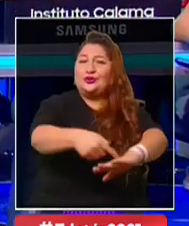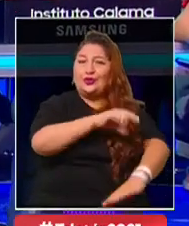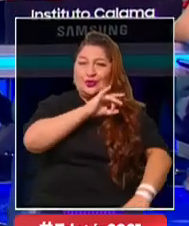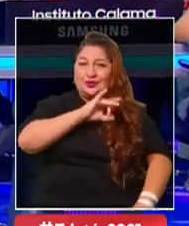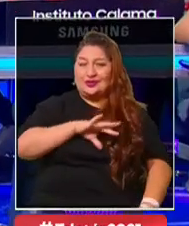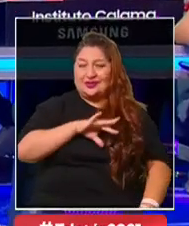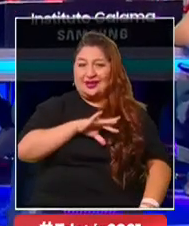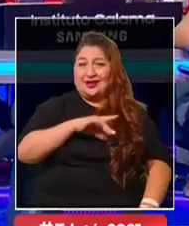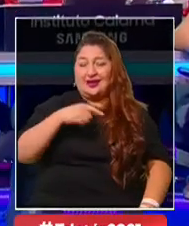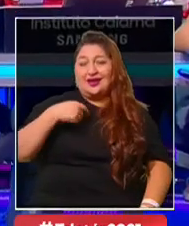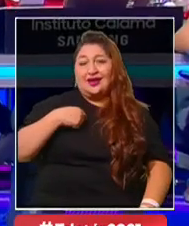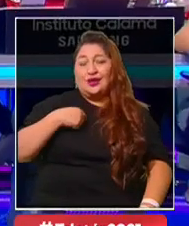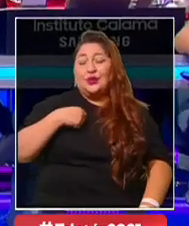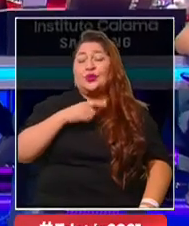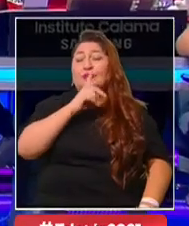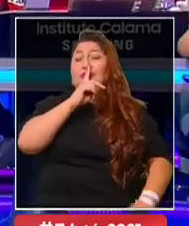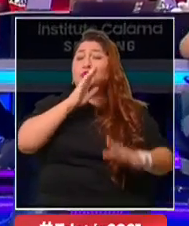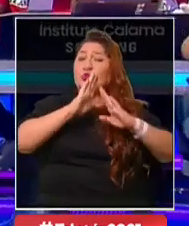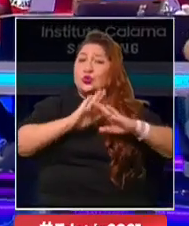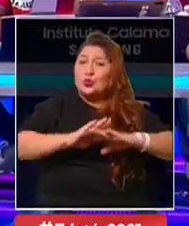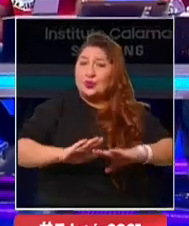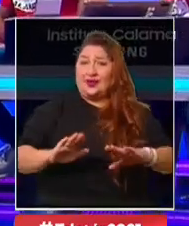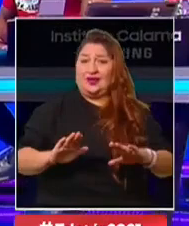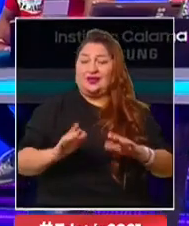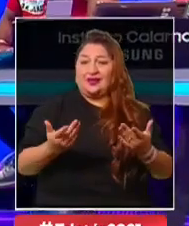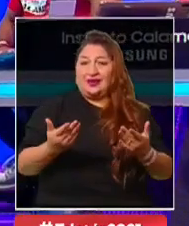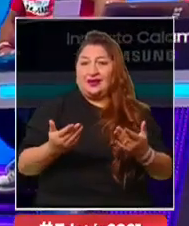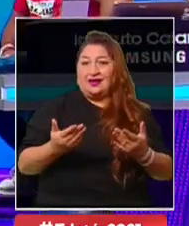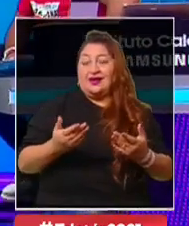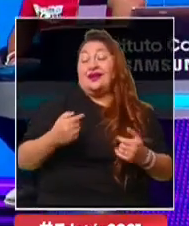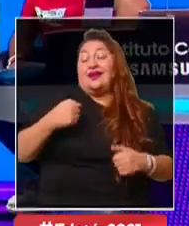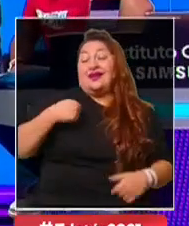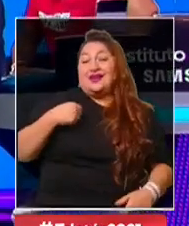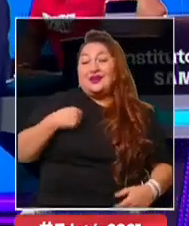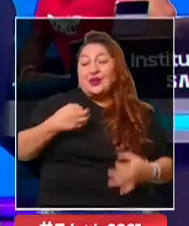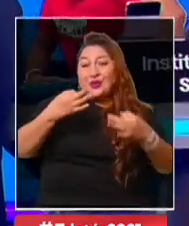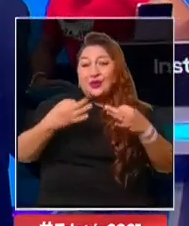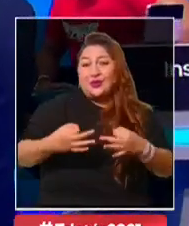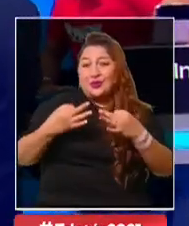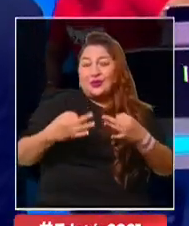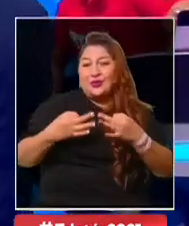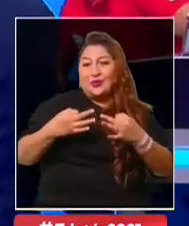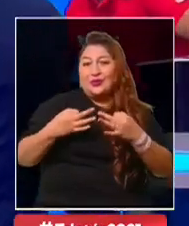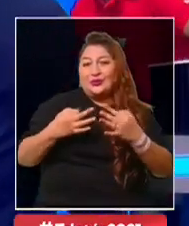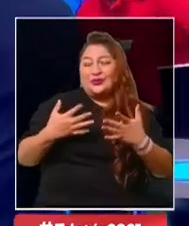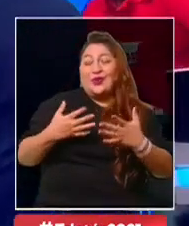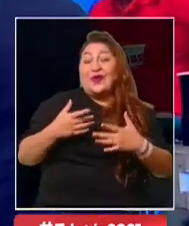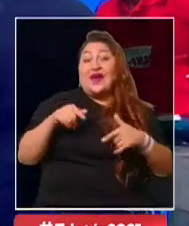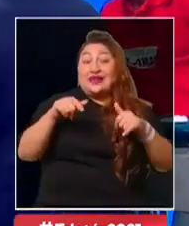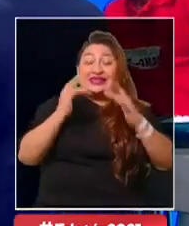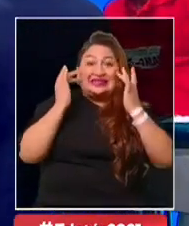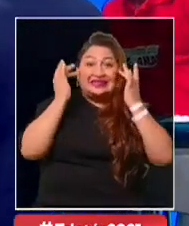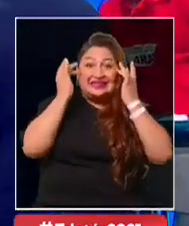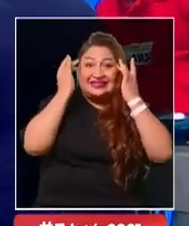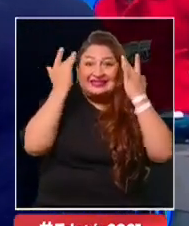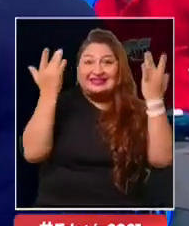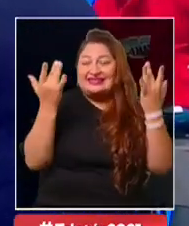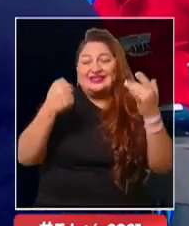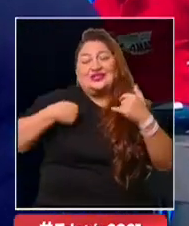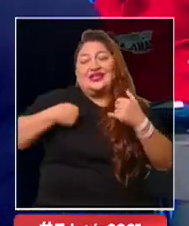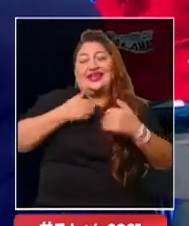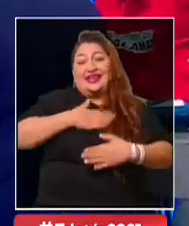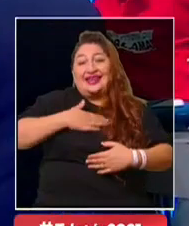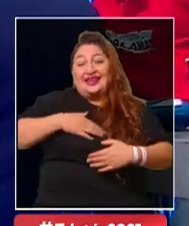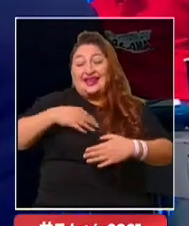con toda humildad, y te iba a llevar esta alegría, te la iba a llevar en persona, pero